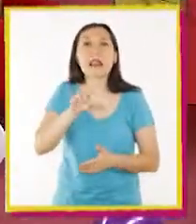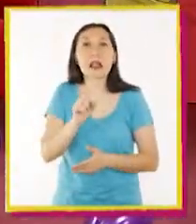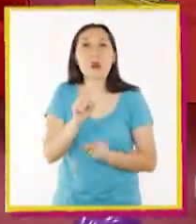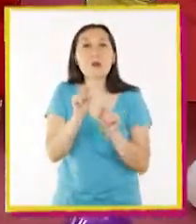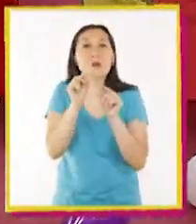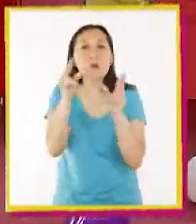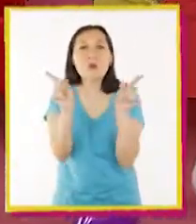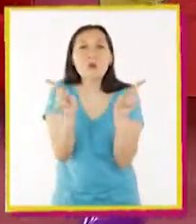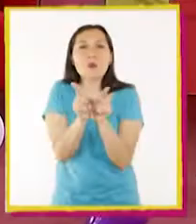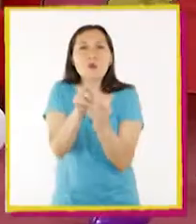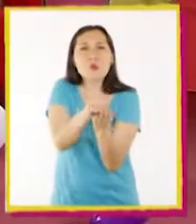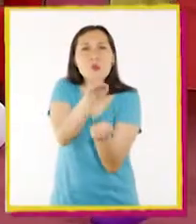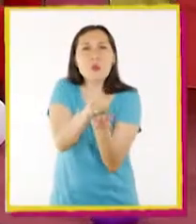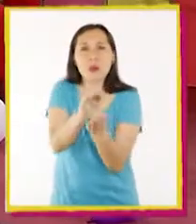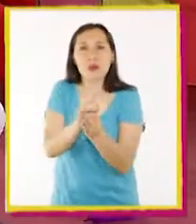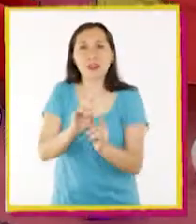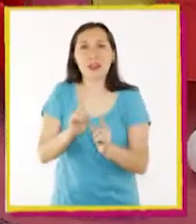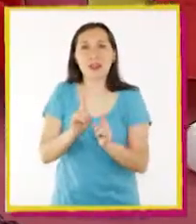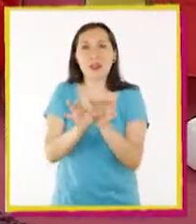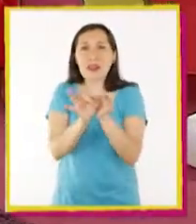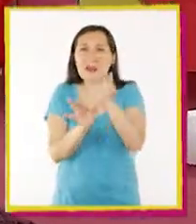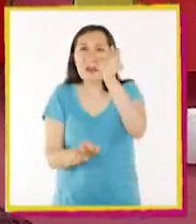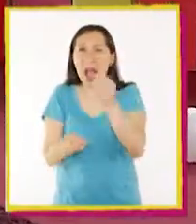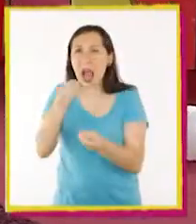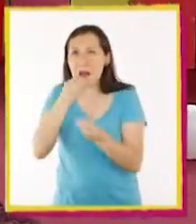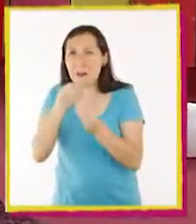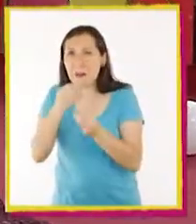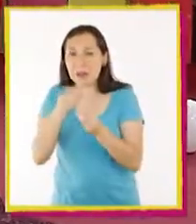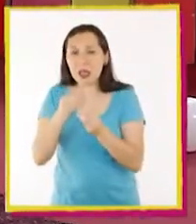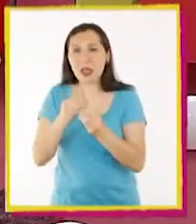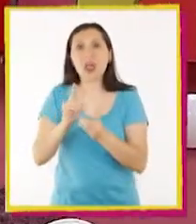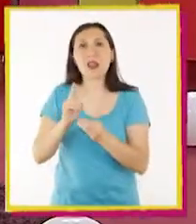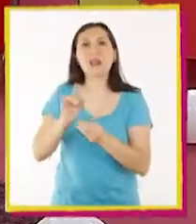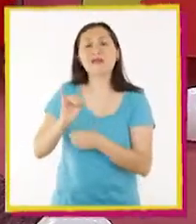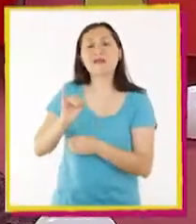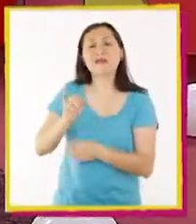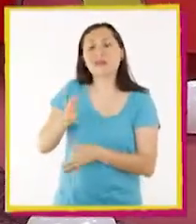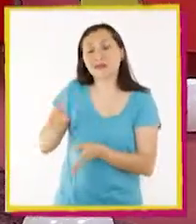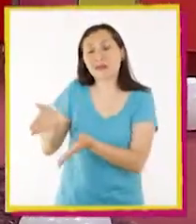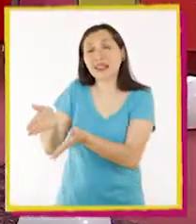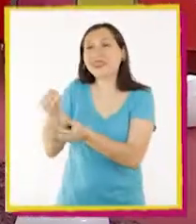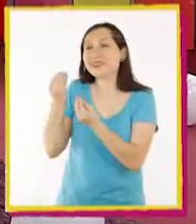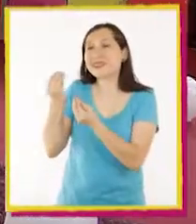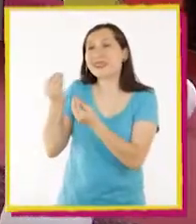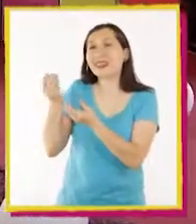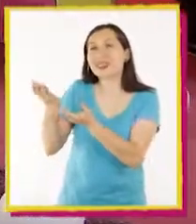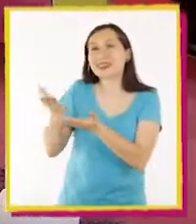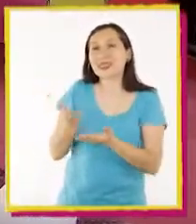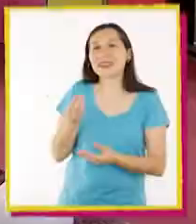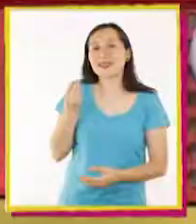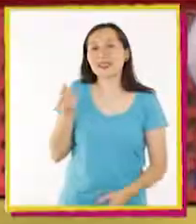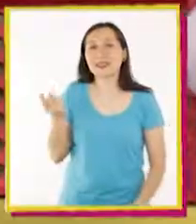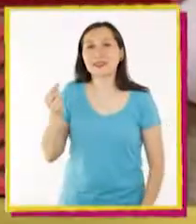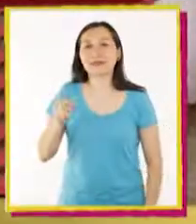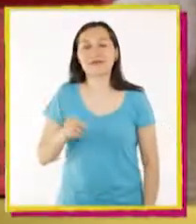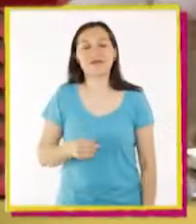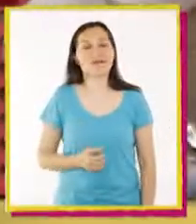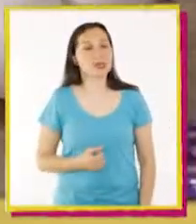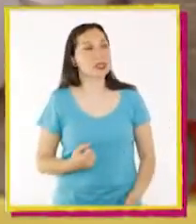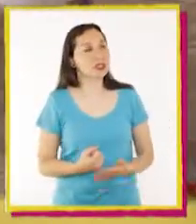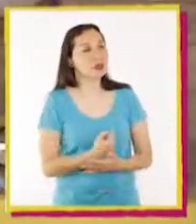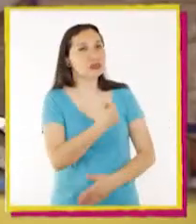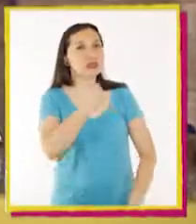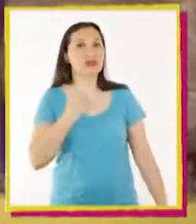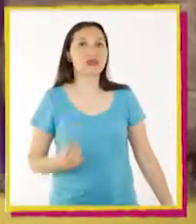No. Tampoco es espárrago. Sí, pasa por allá. Qué rico que viniste.